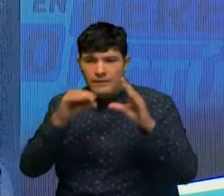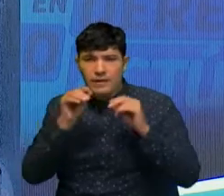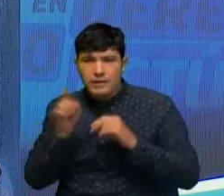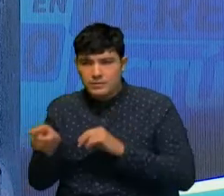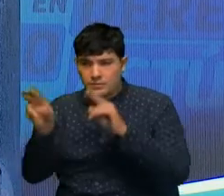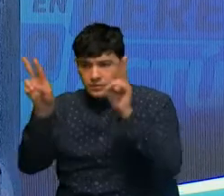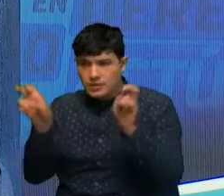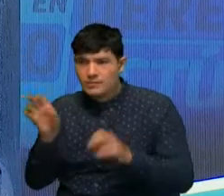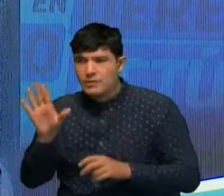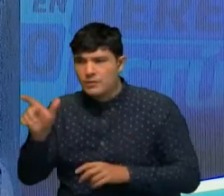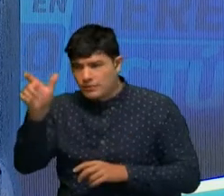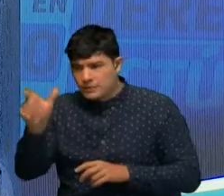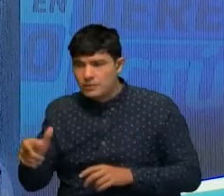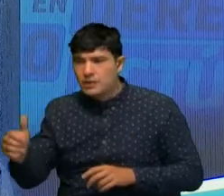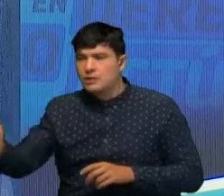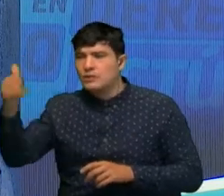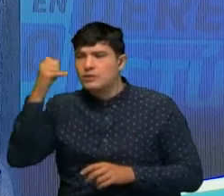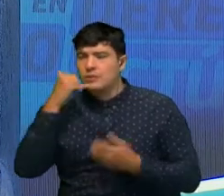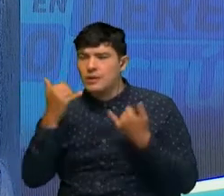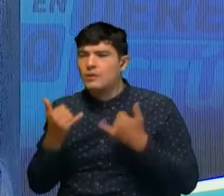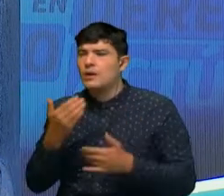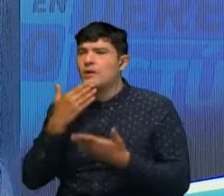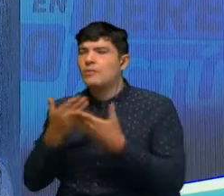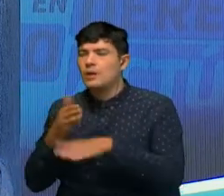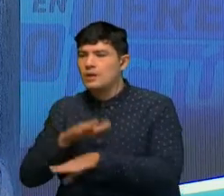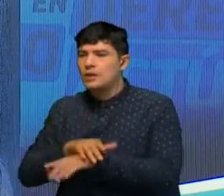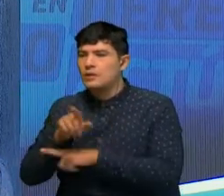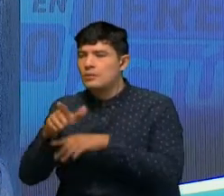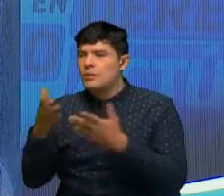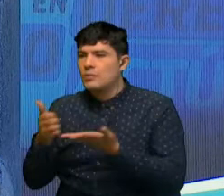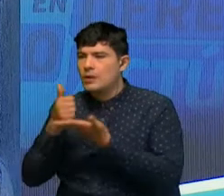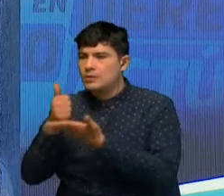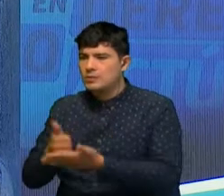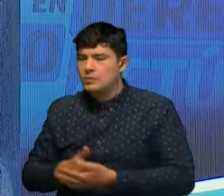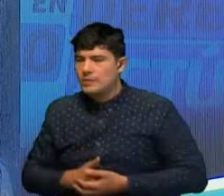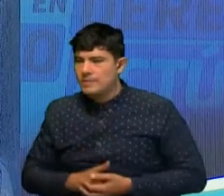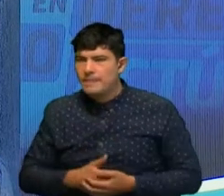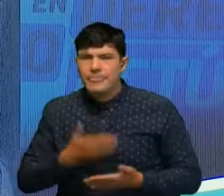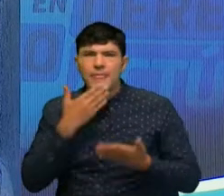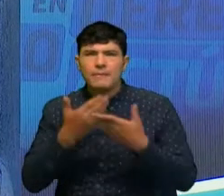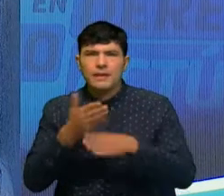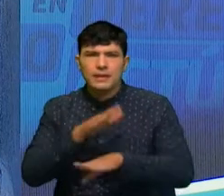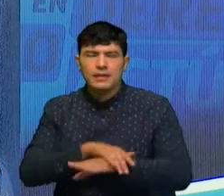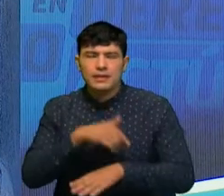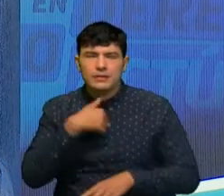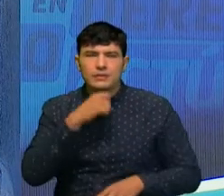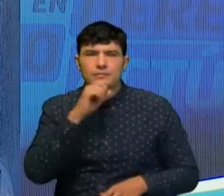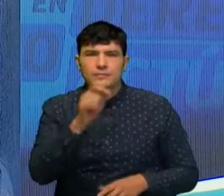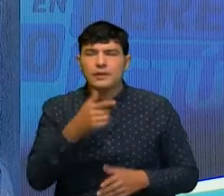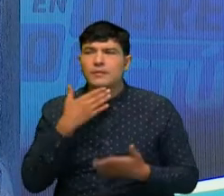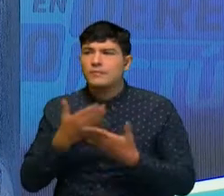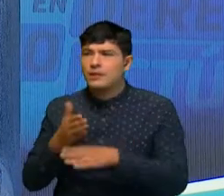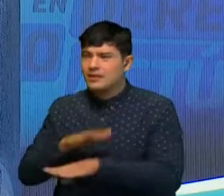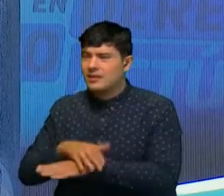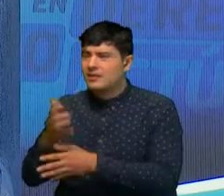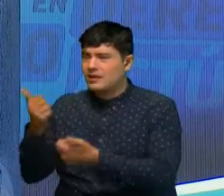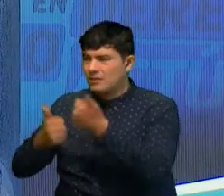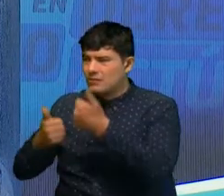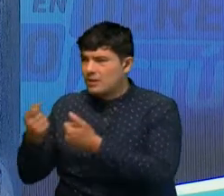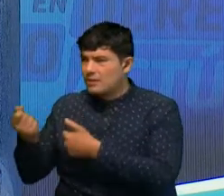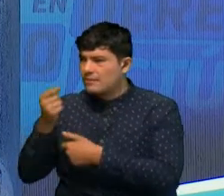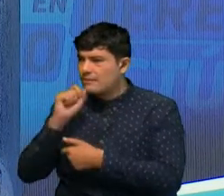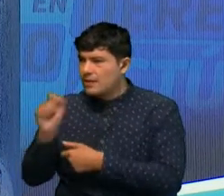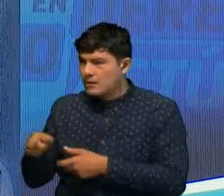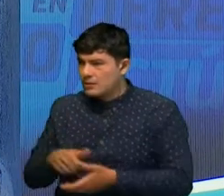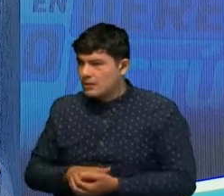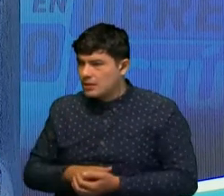a una llamada en línea en estos momentos. Muy buenas tardes. ¿En qué le podemos ayudar? Buenas tardes. Buenas tardes. Cuéntenos, ¿cuál es su inquietud? Su